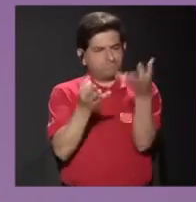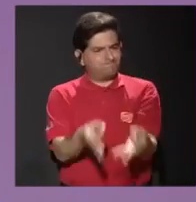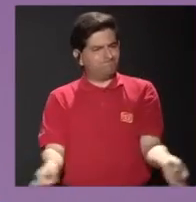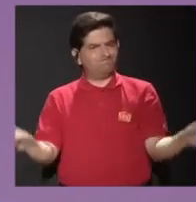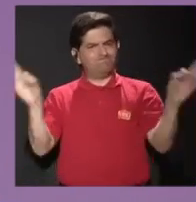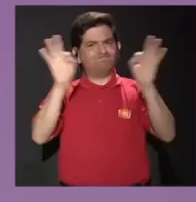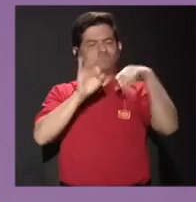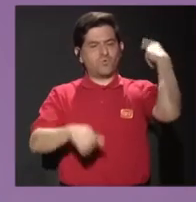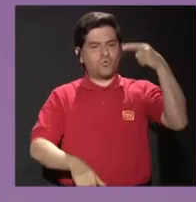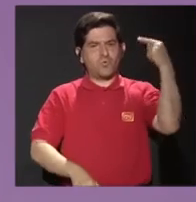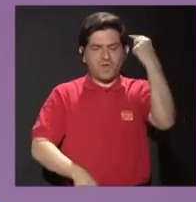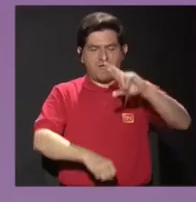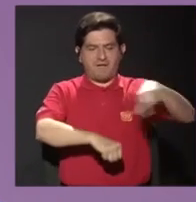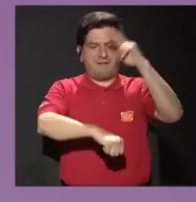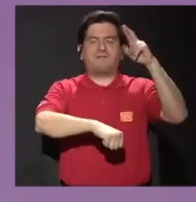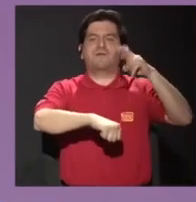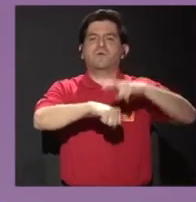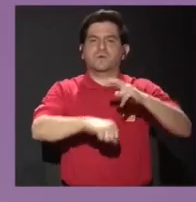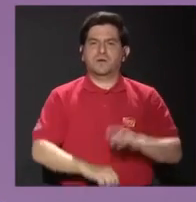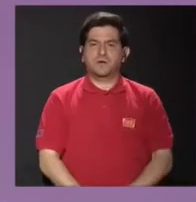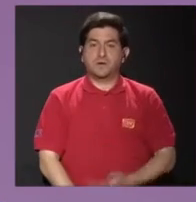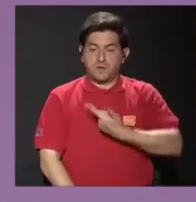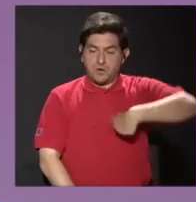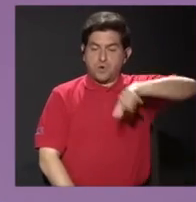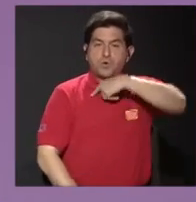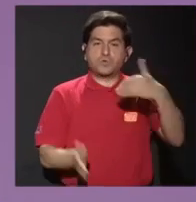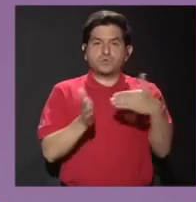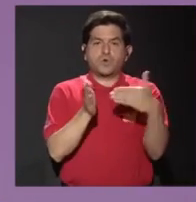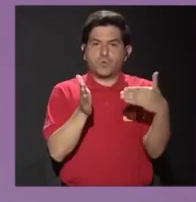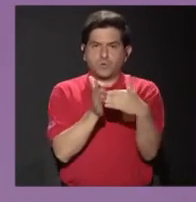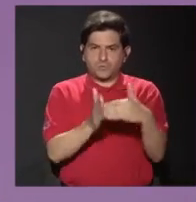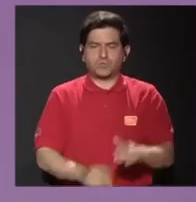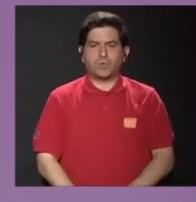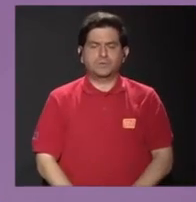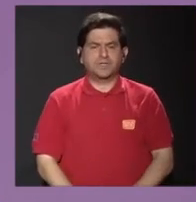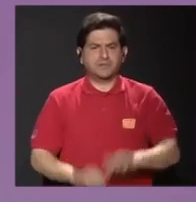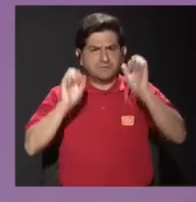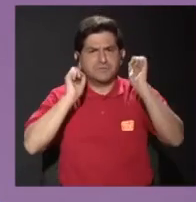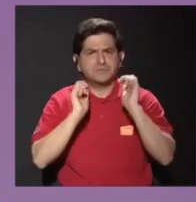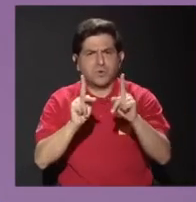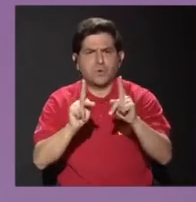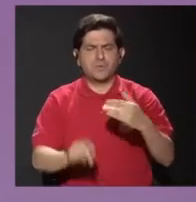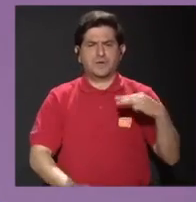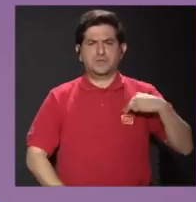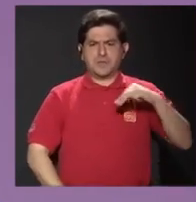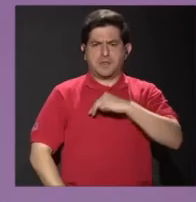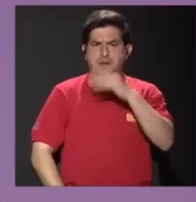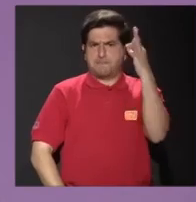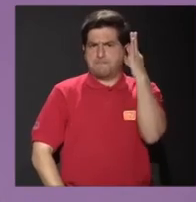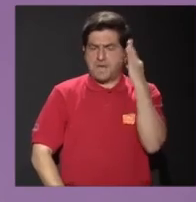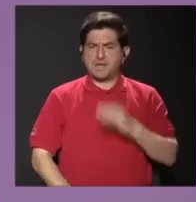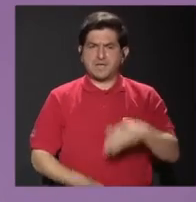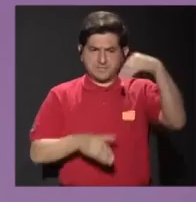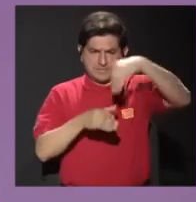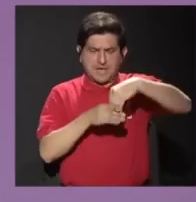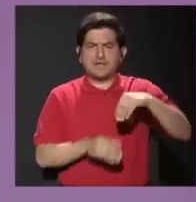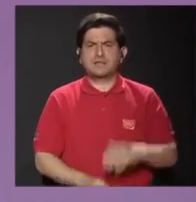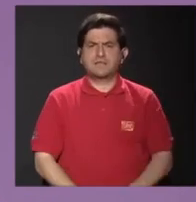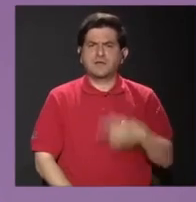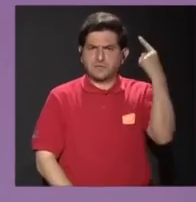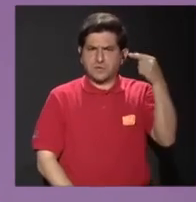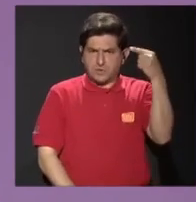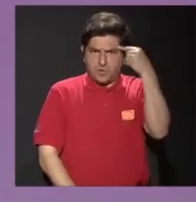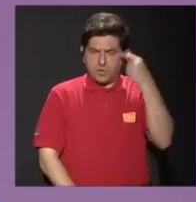importante para el gobierno de la república nosotros volvimos a recuperar el tener una ministra sentada en el gabinete con